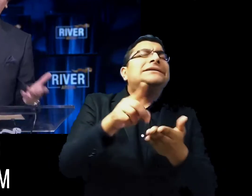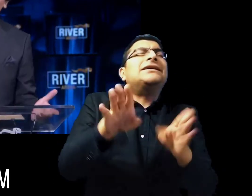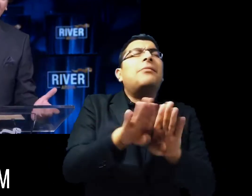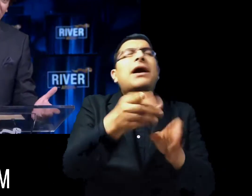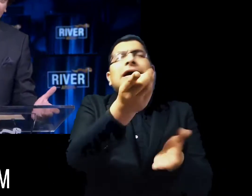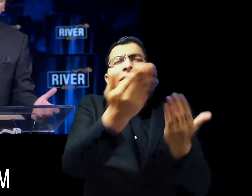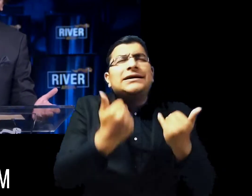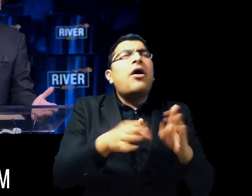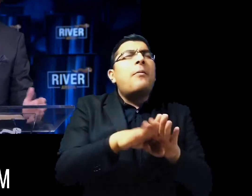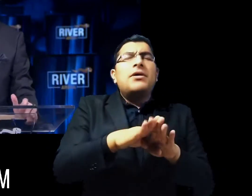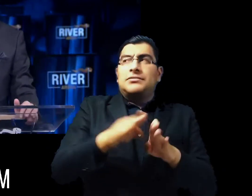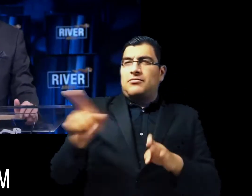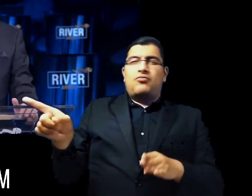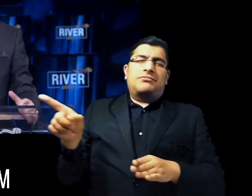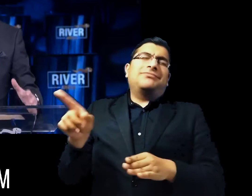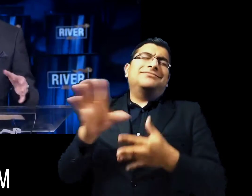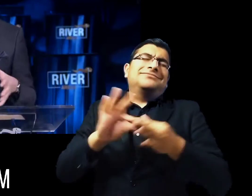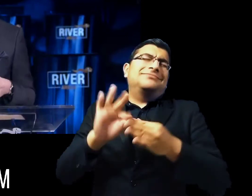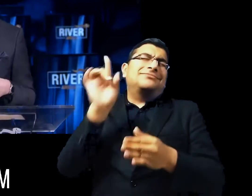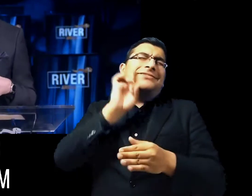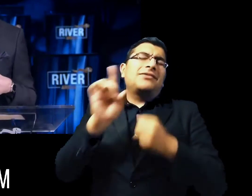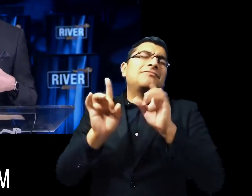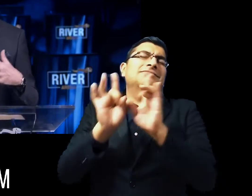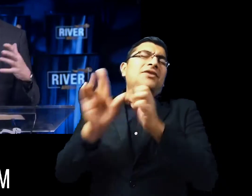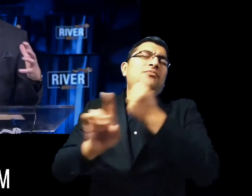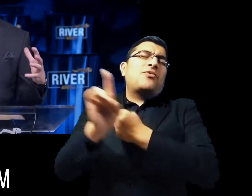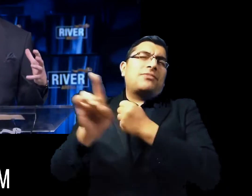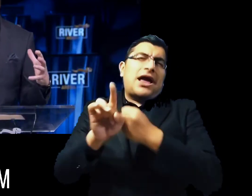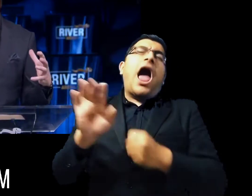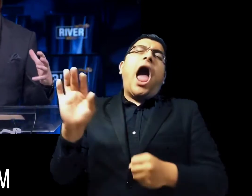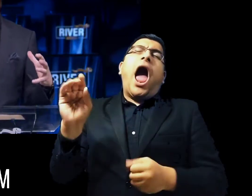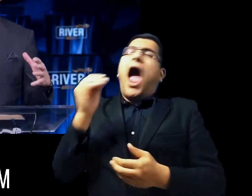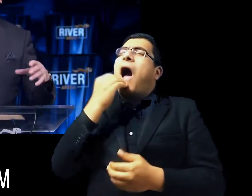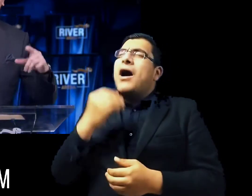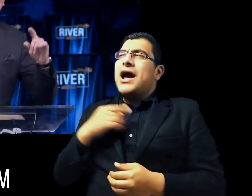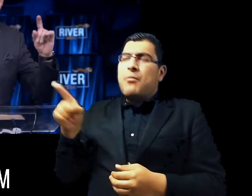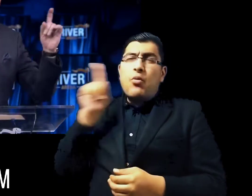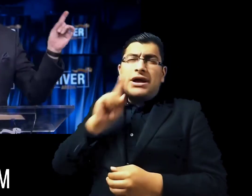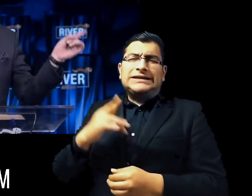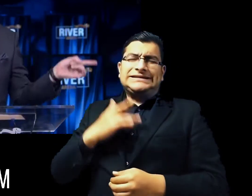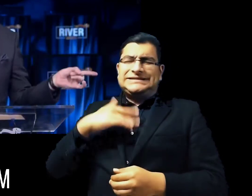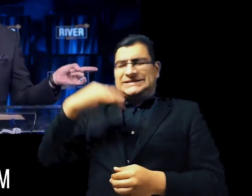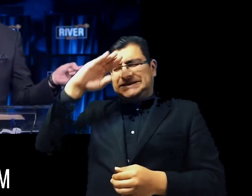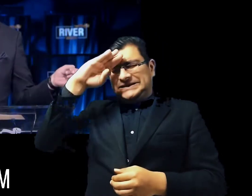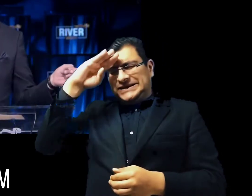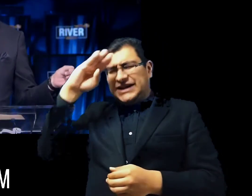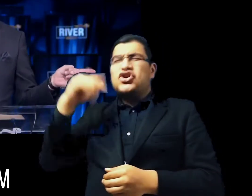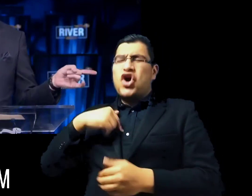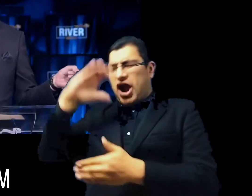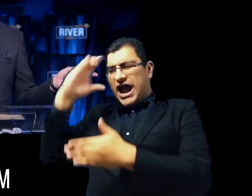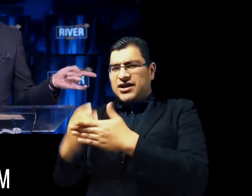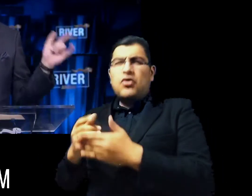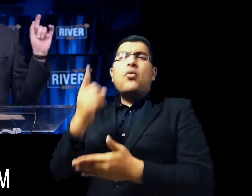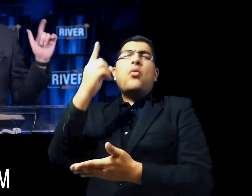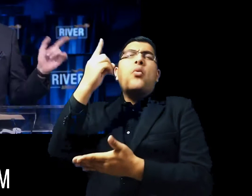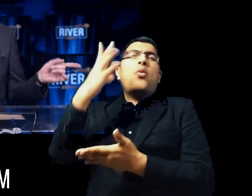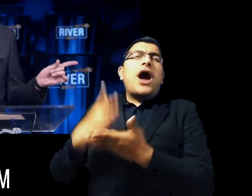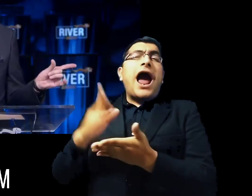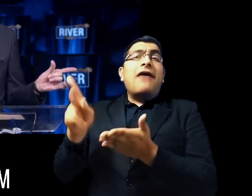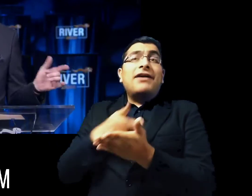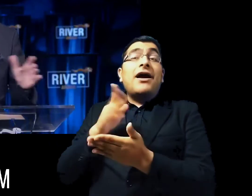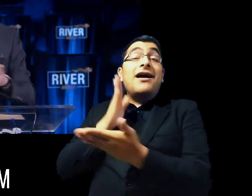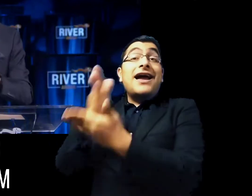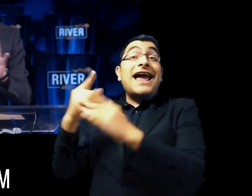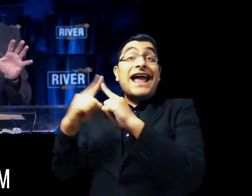por momentos difíciles, que aunque se consideraba católica, solamente había estado en una catedral católica cuando la